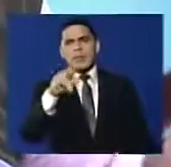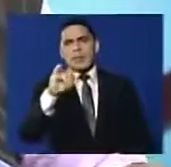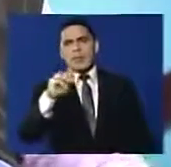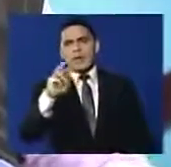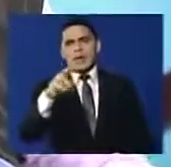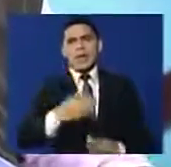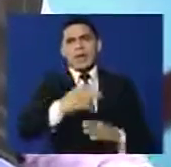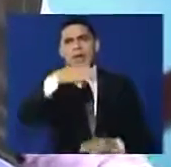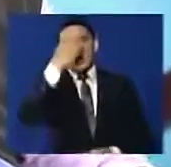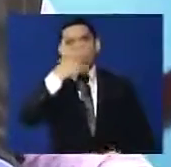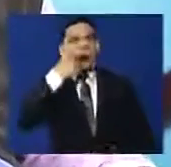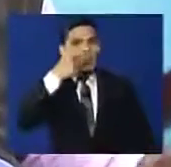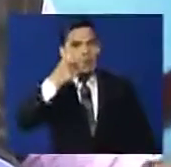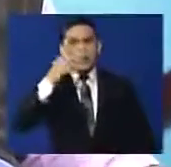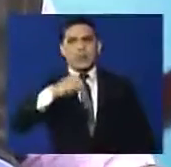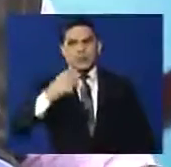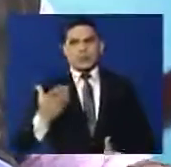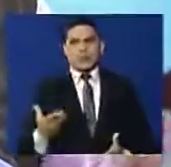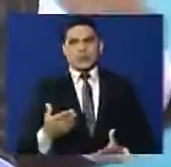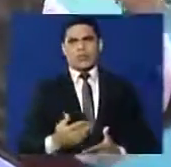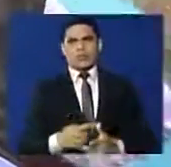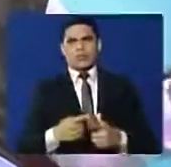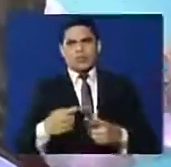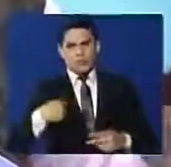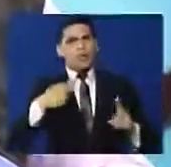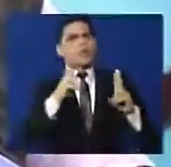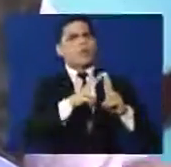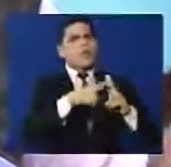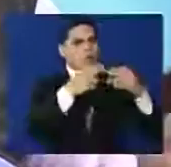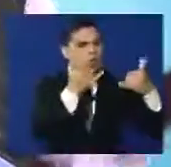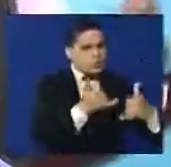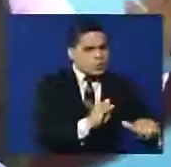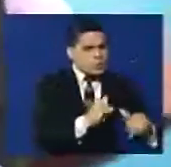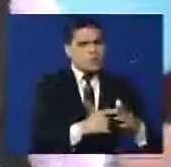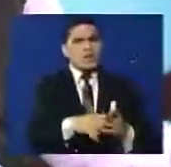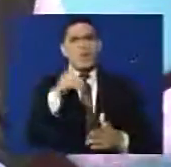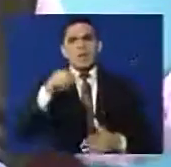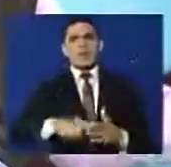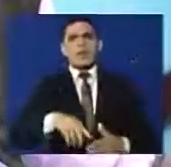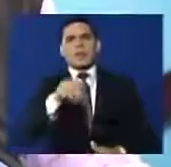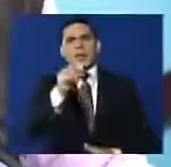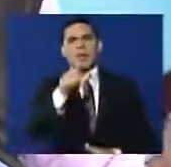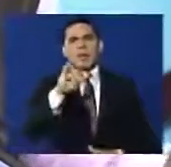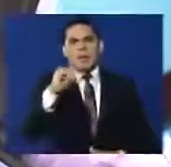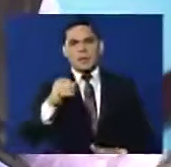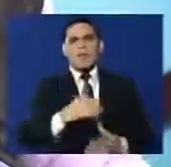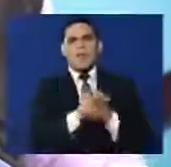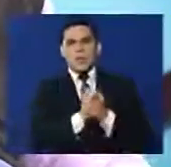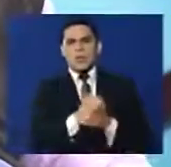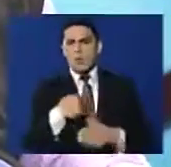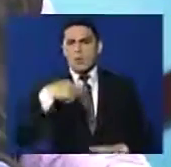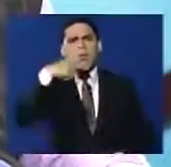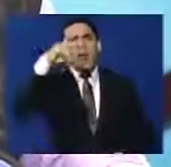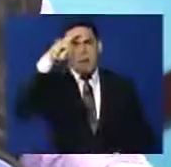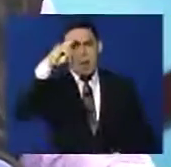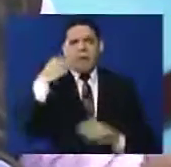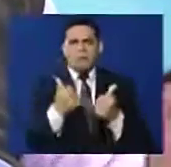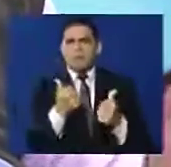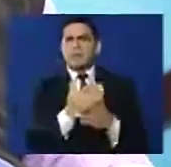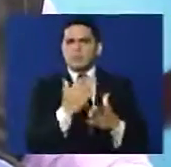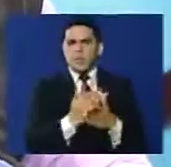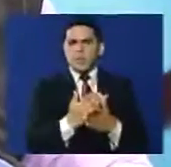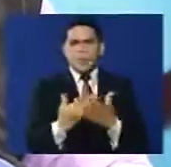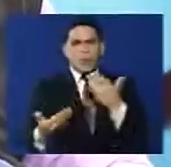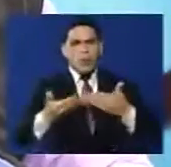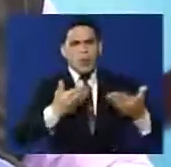gran cantor del pueblo, hermano. Claro que sí, conozco a sus hijos y conocí a Lía. Ali fue amigo de mi padre toda la vida, o sea,